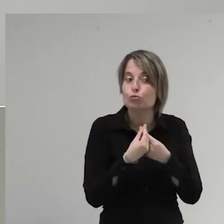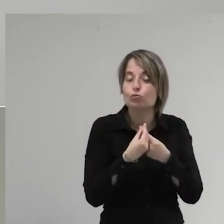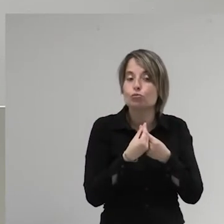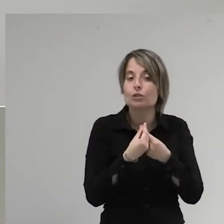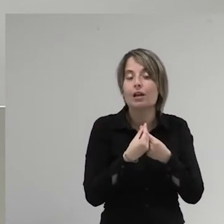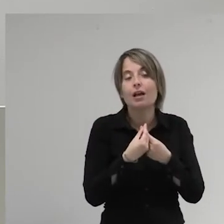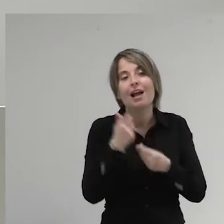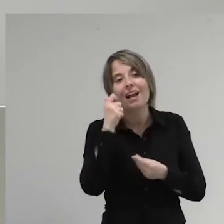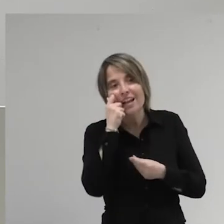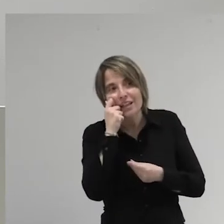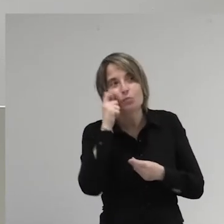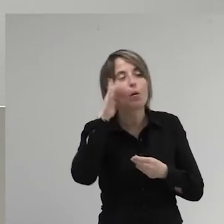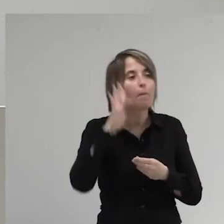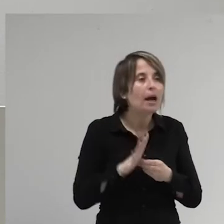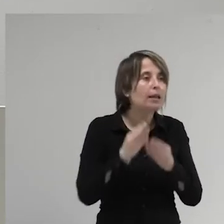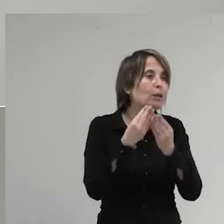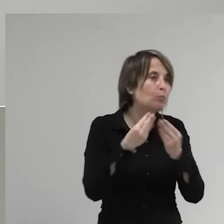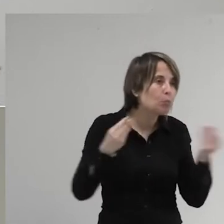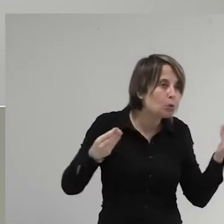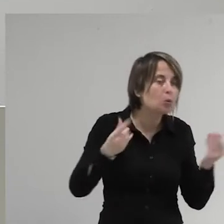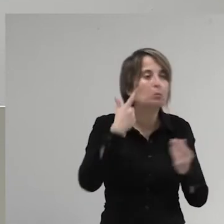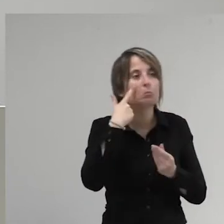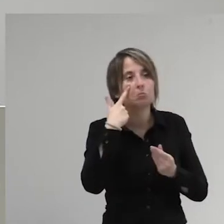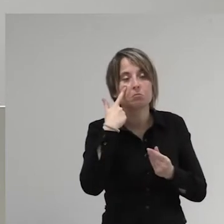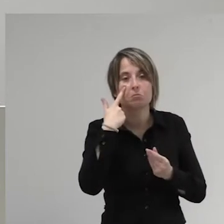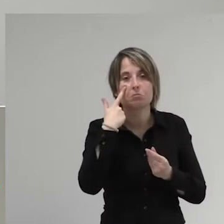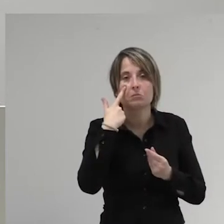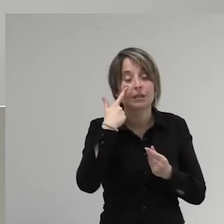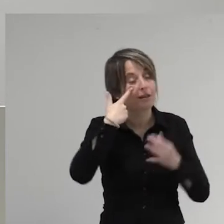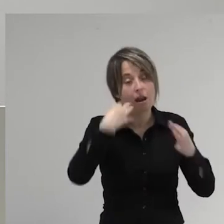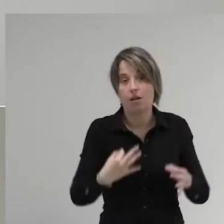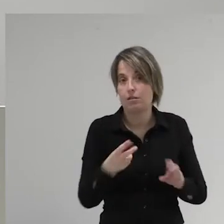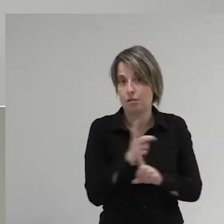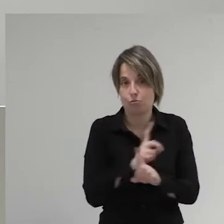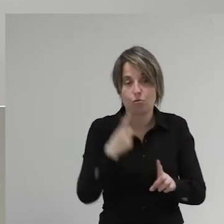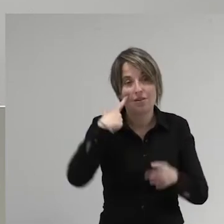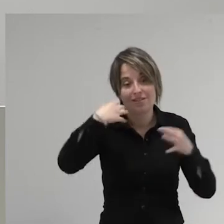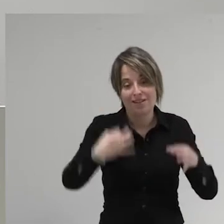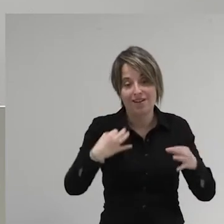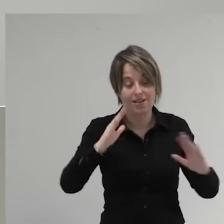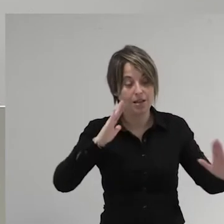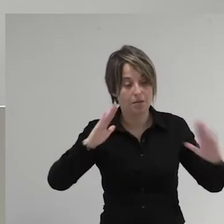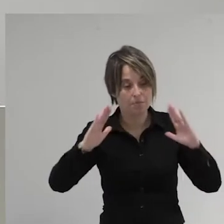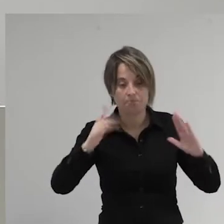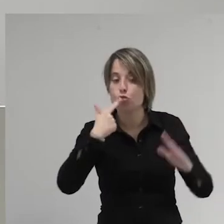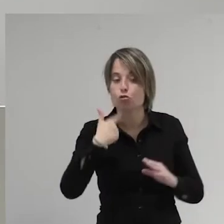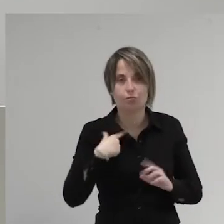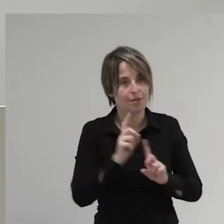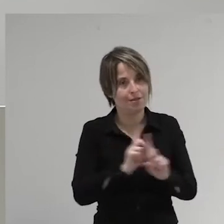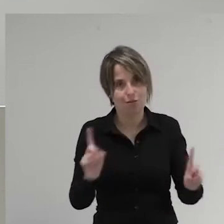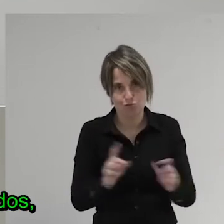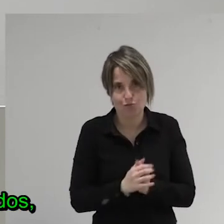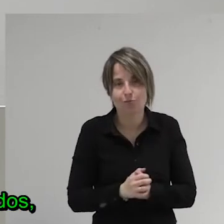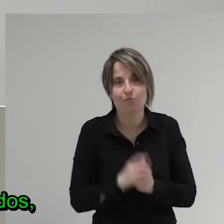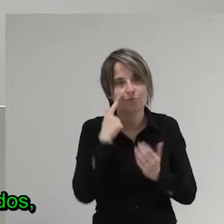el racismo se irá disipando, se irá desapareciendo. Y la realidad, o los últimos 500 años, desde luego nos dicen que no,